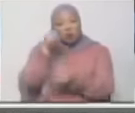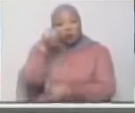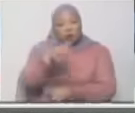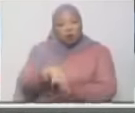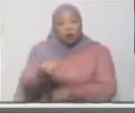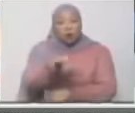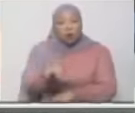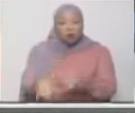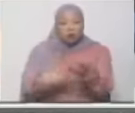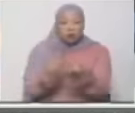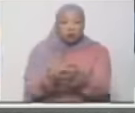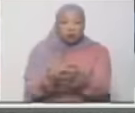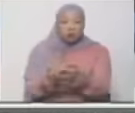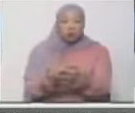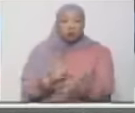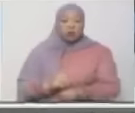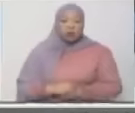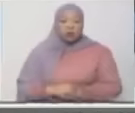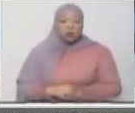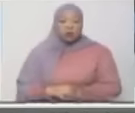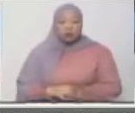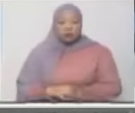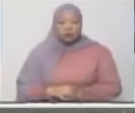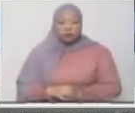¿verdad? Llevo 3.